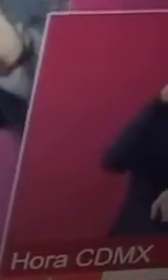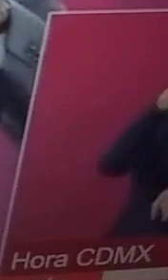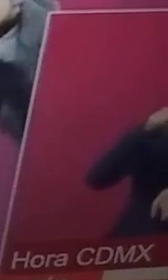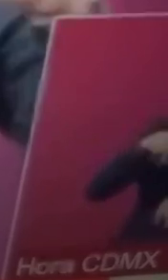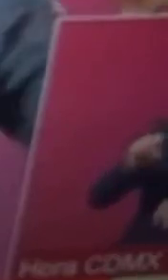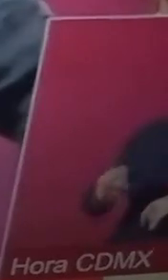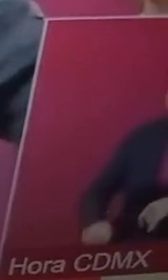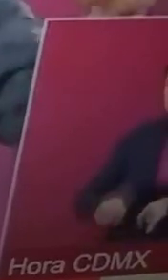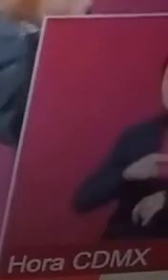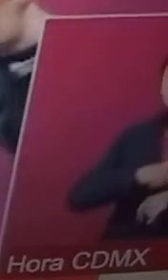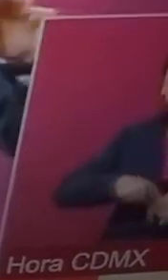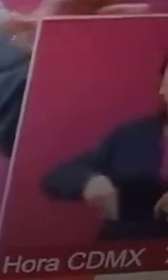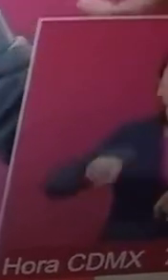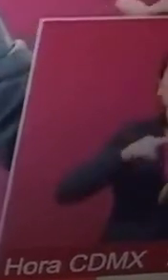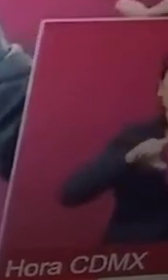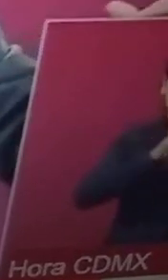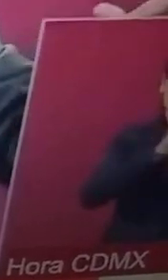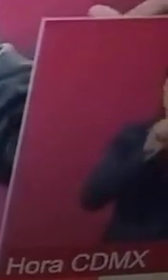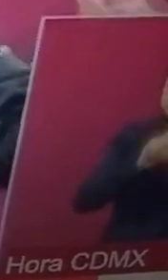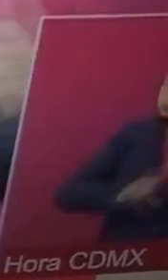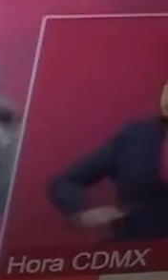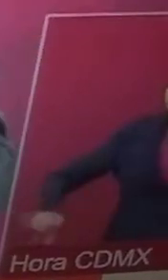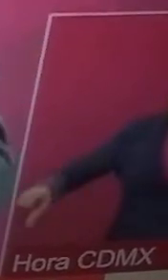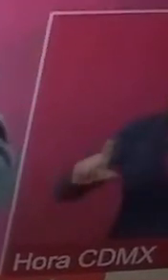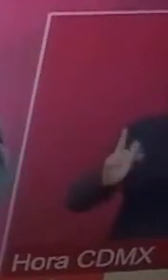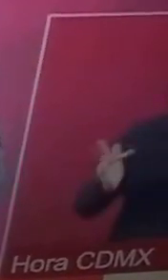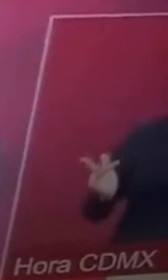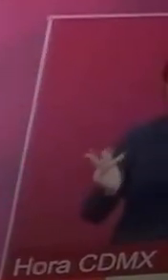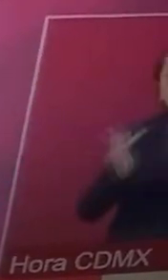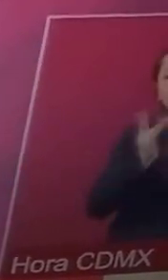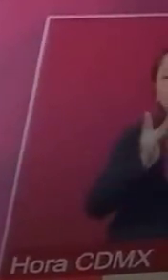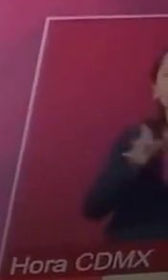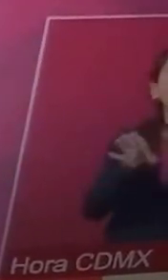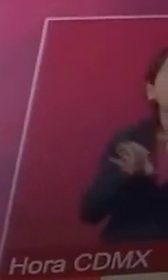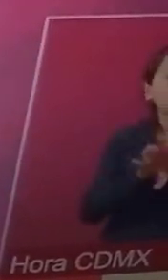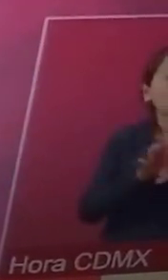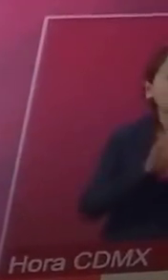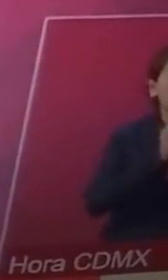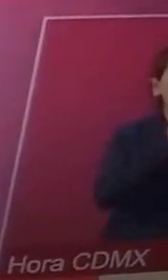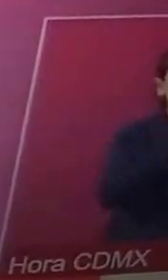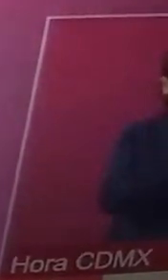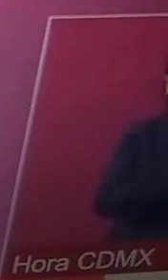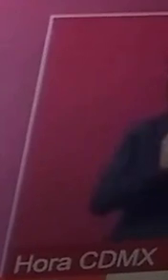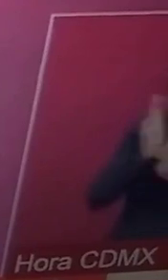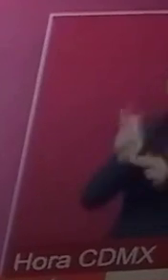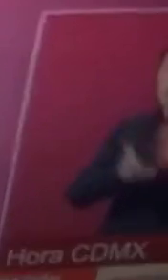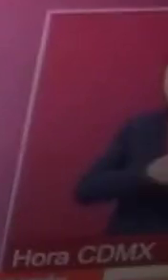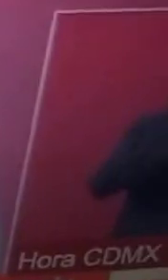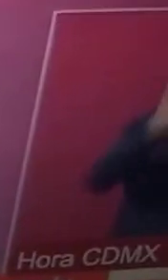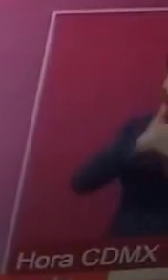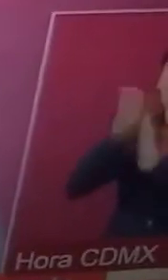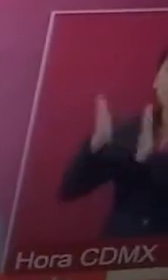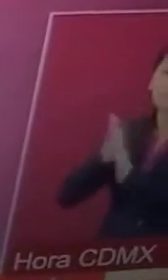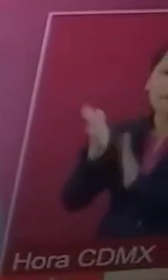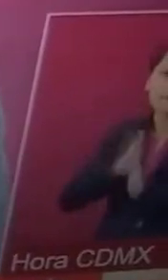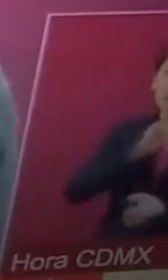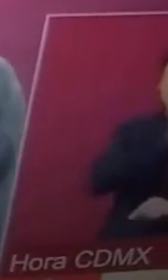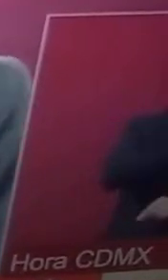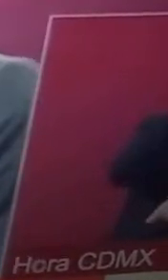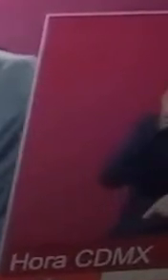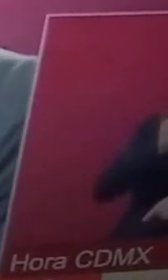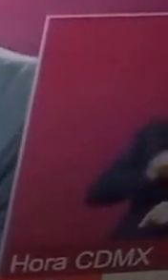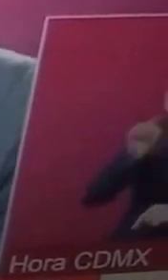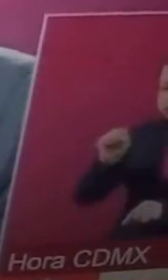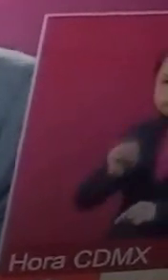Se comunica todo el país. Por eso, bueno, es interesante también que se